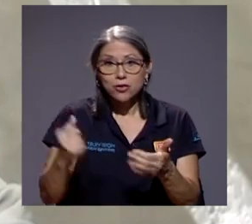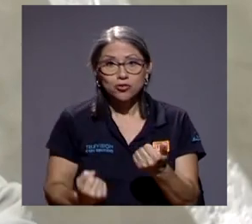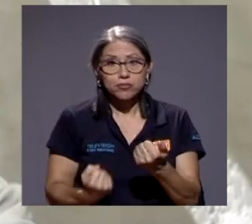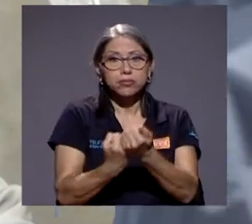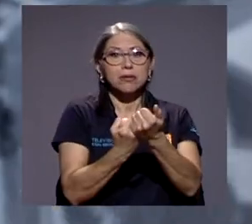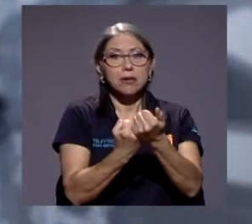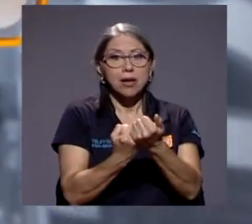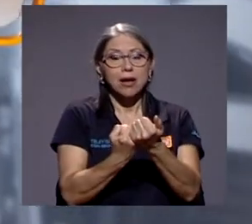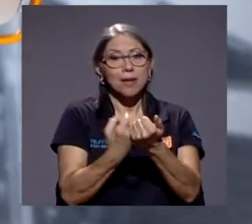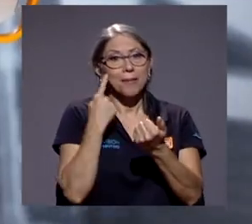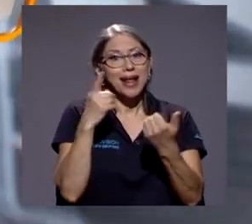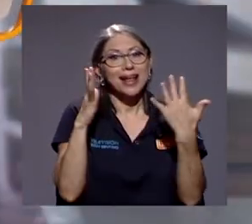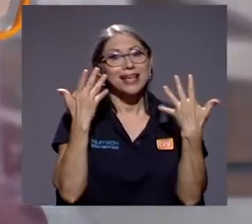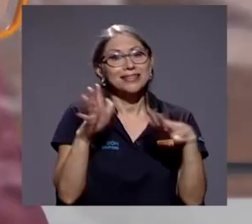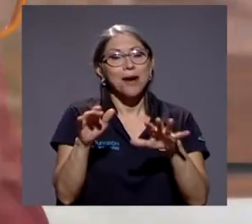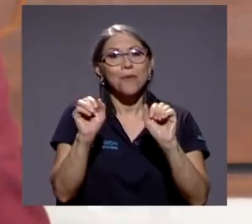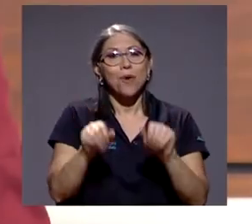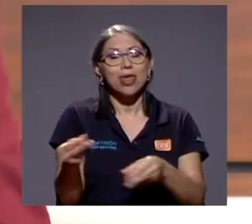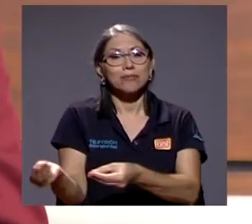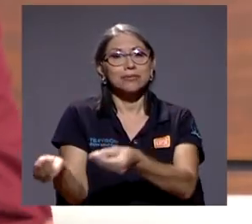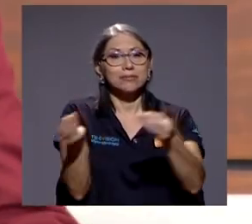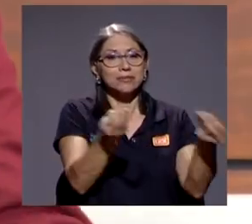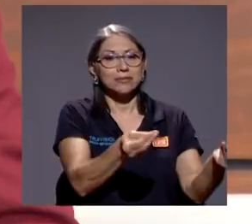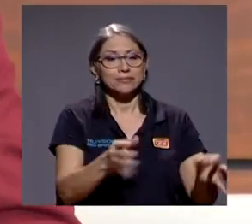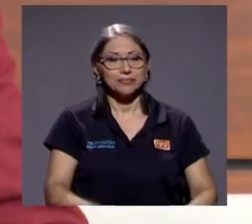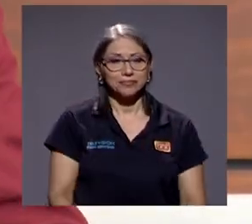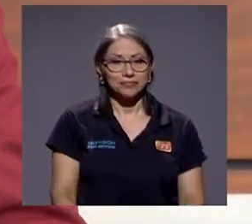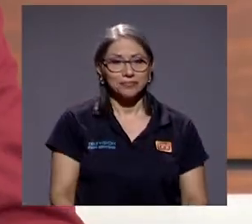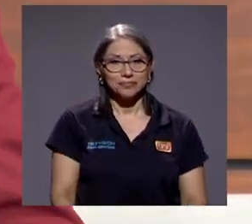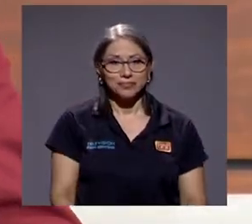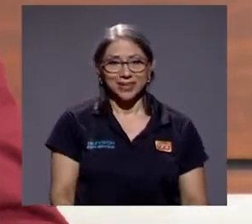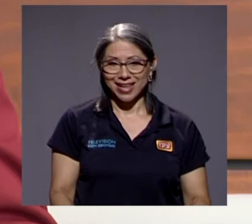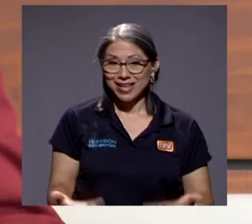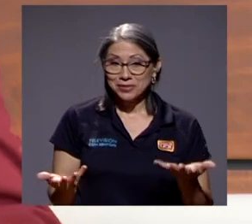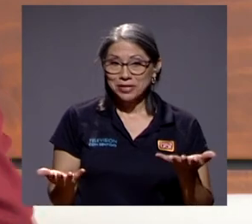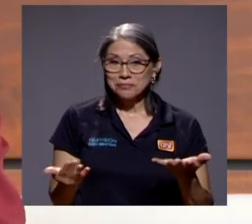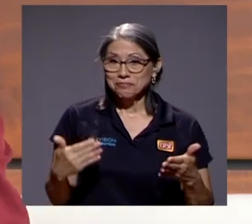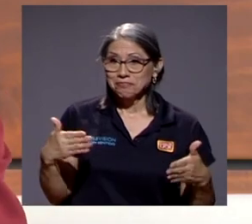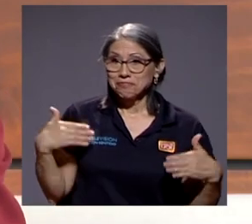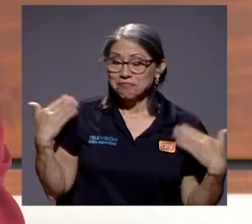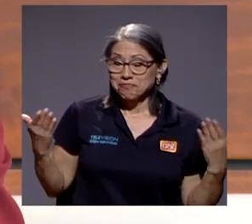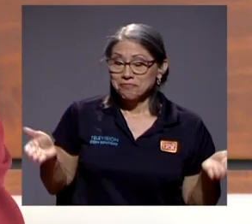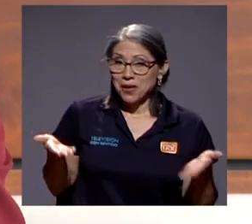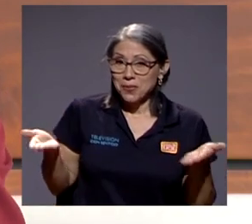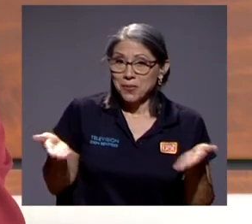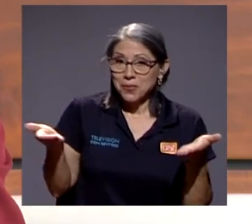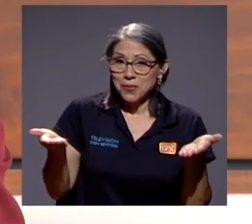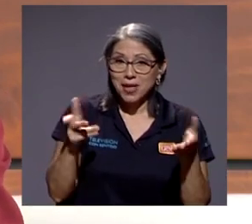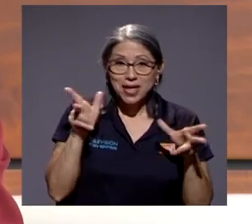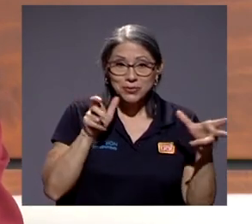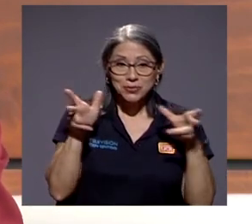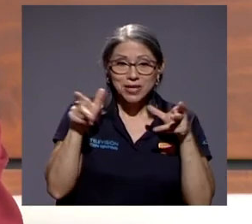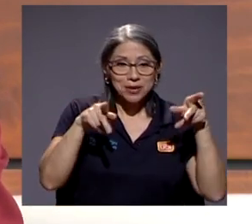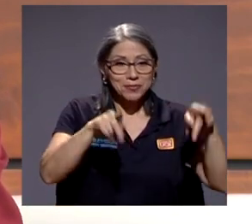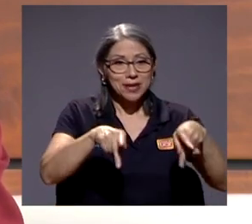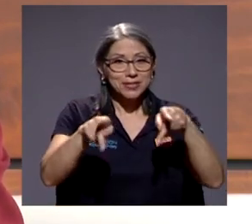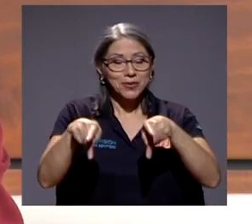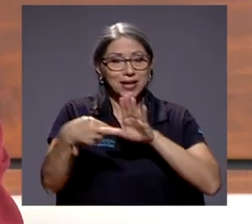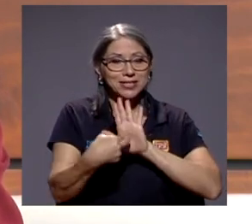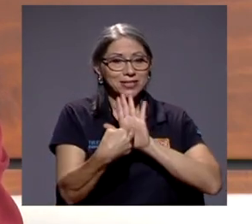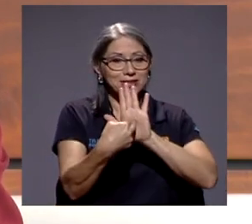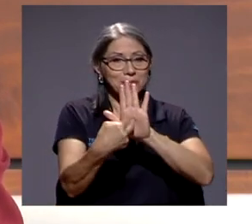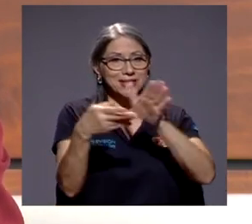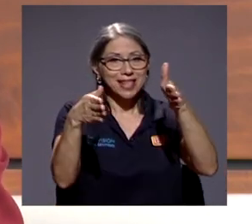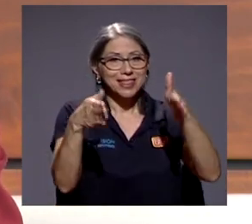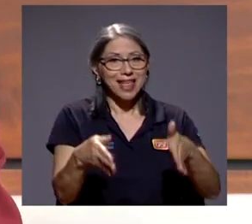pueda salir de la comisión bueno es alentador verdad escuchar de personas representantes del pueblo en